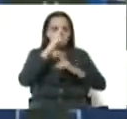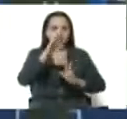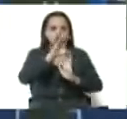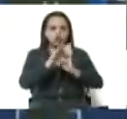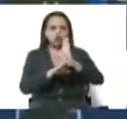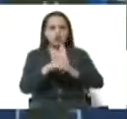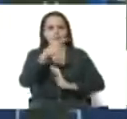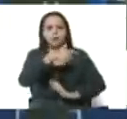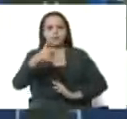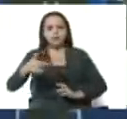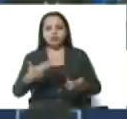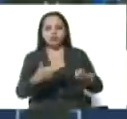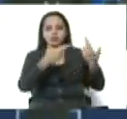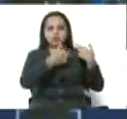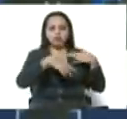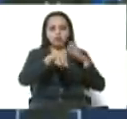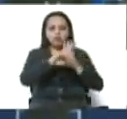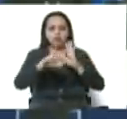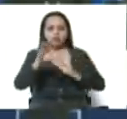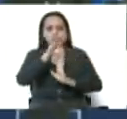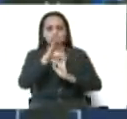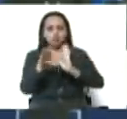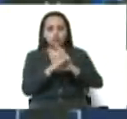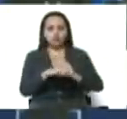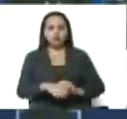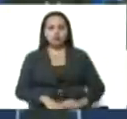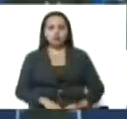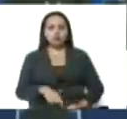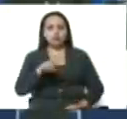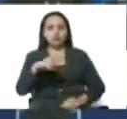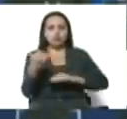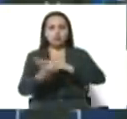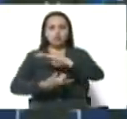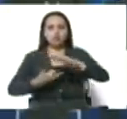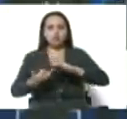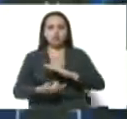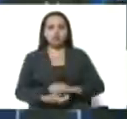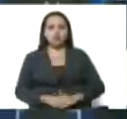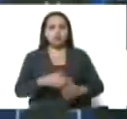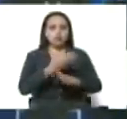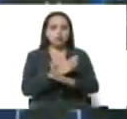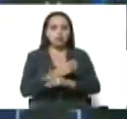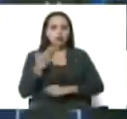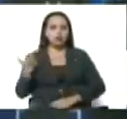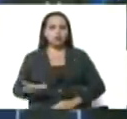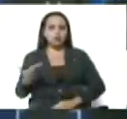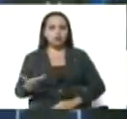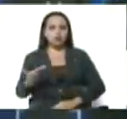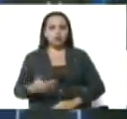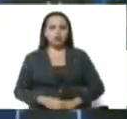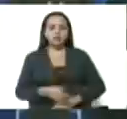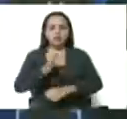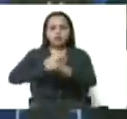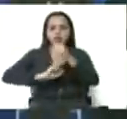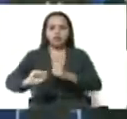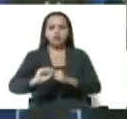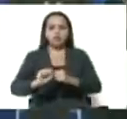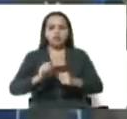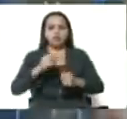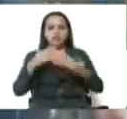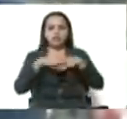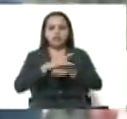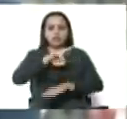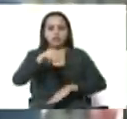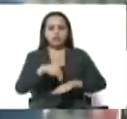autoridades legítimas y justamente de esta institución castrense que juega un rol fundamental para la defensa integral de la nación e